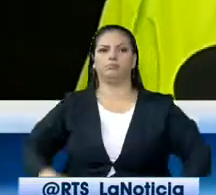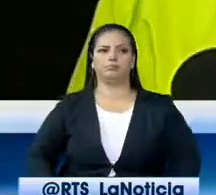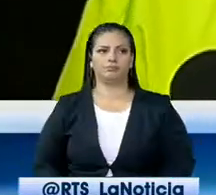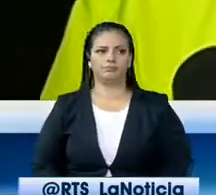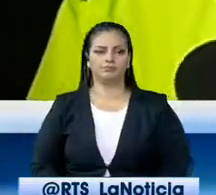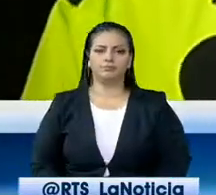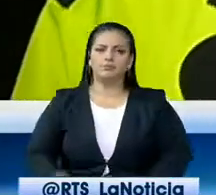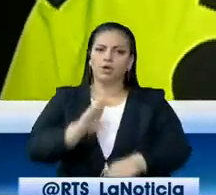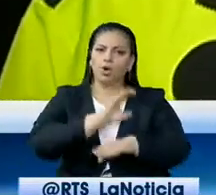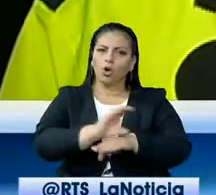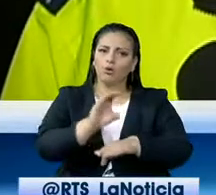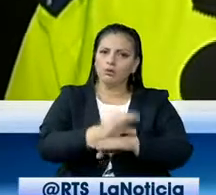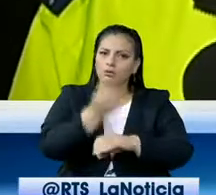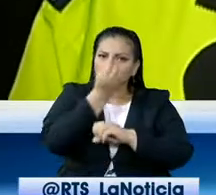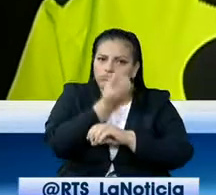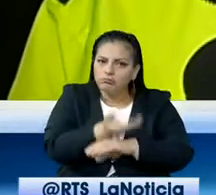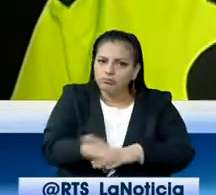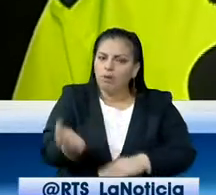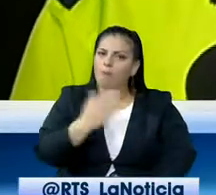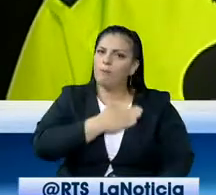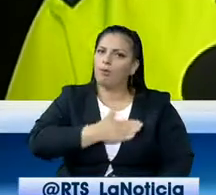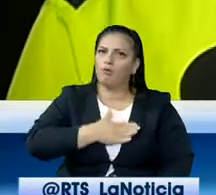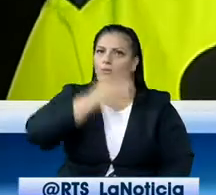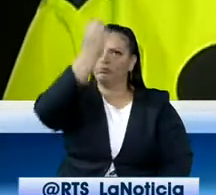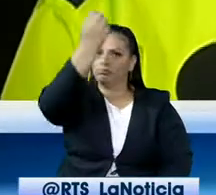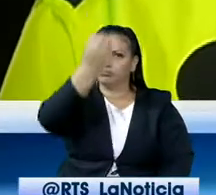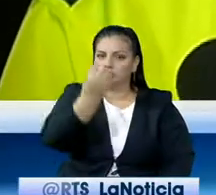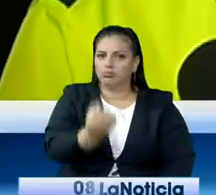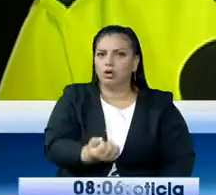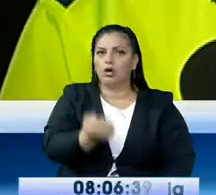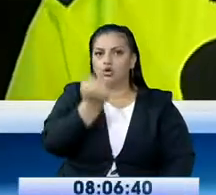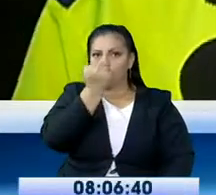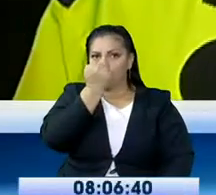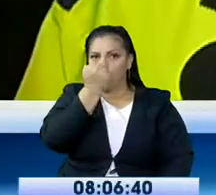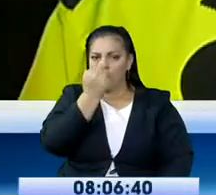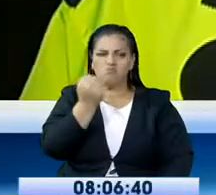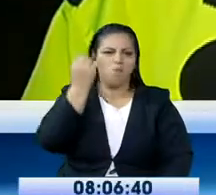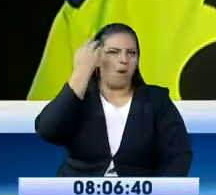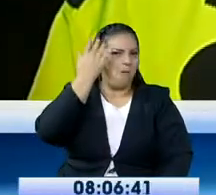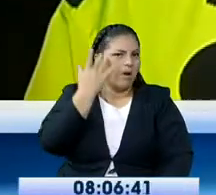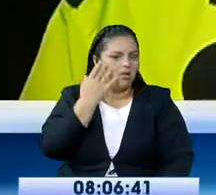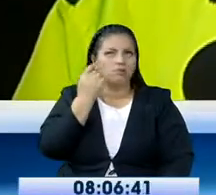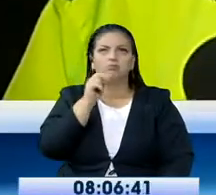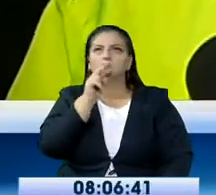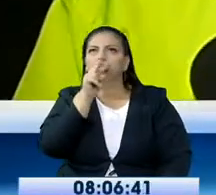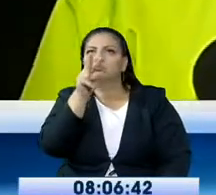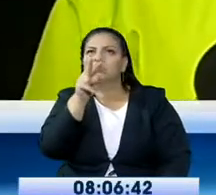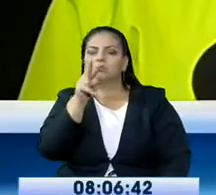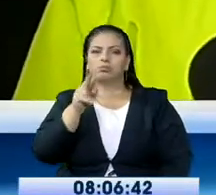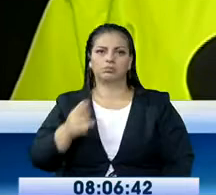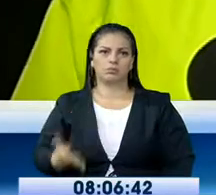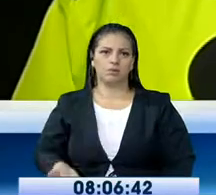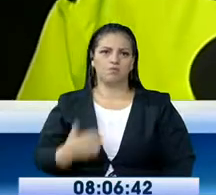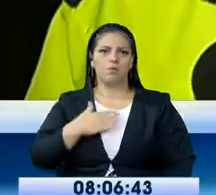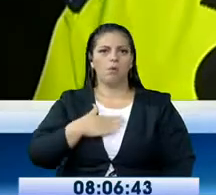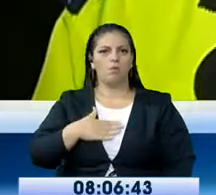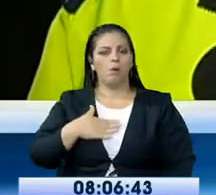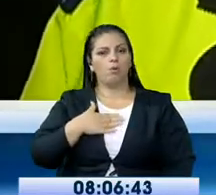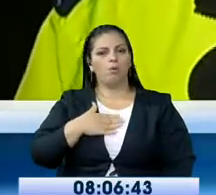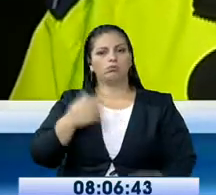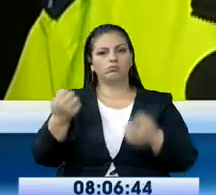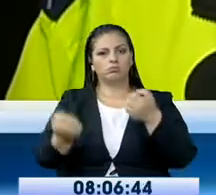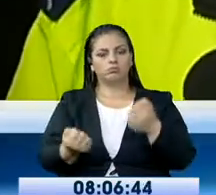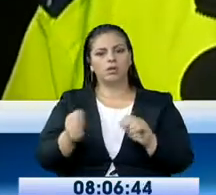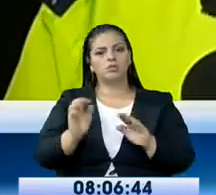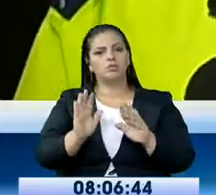cada intersección tiene que parar por cuestiones que... que no sabemos que si el otro conductor